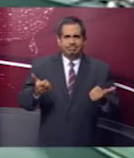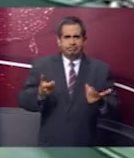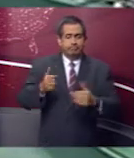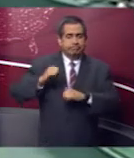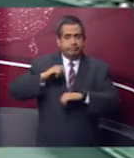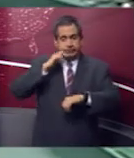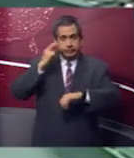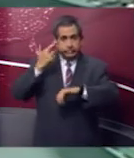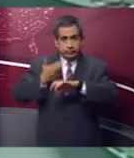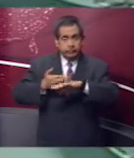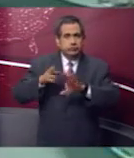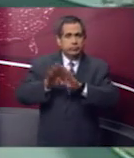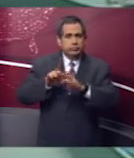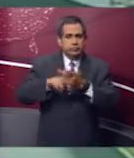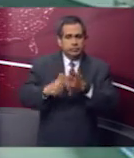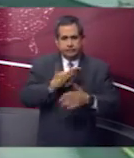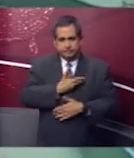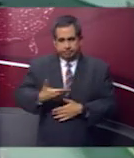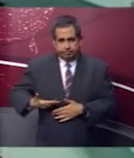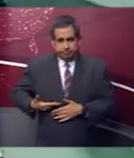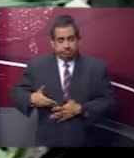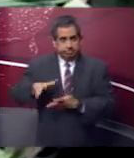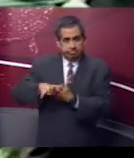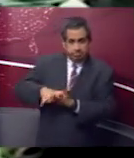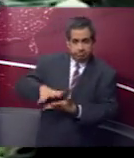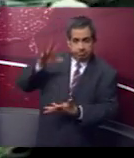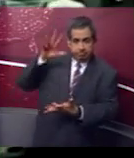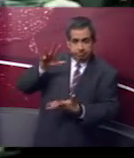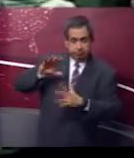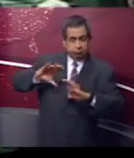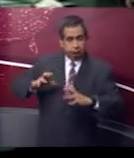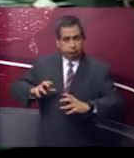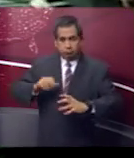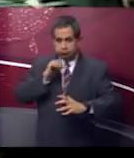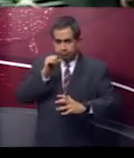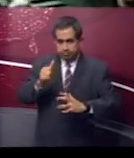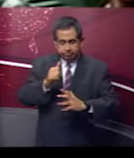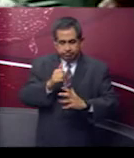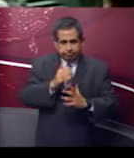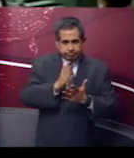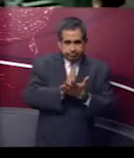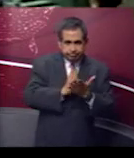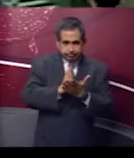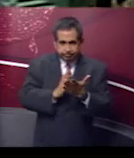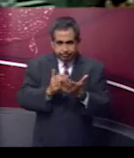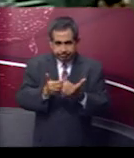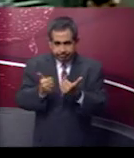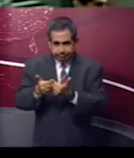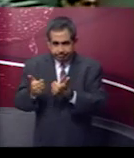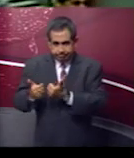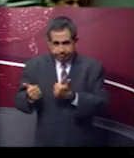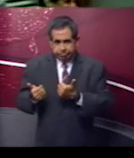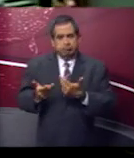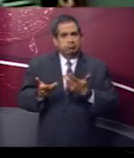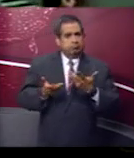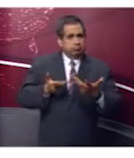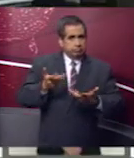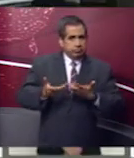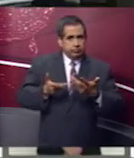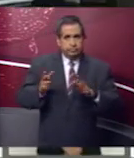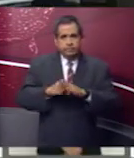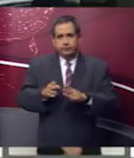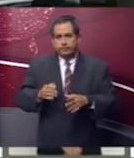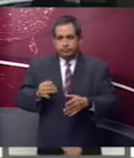el titular del Poder Ejecutivo Federal ya no disponía de una mayoría legislativa en el Congreso de la Unión, situación que ha ido provocando que las decisiones en